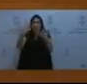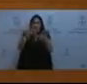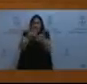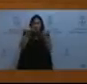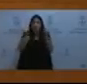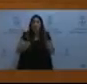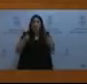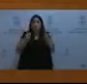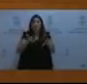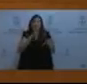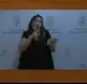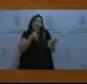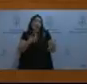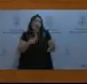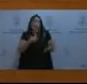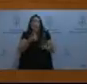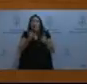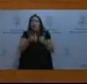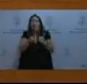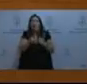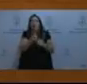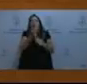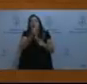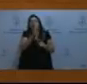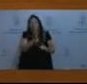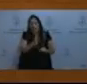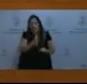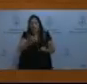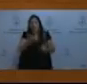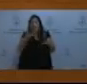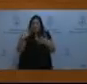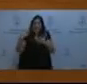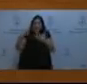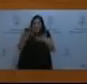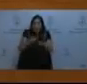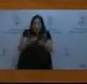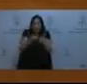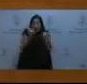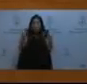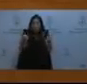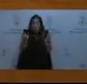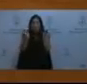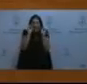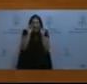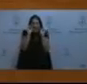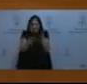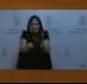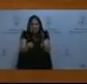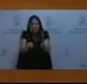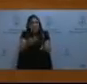dicho que ahora se va a hacer una pequeña actuación, yo le creo, pero llevan 10 años sin hacer ninguna actuación. Y para que vean la